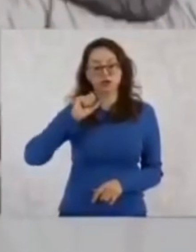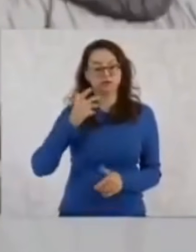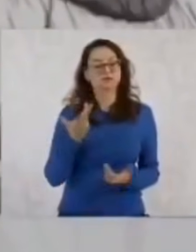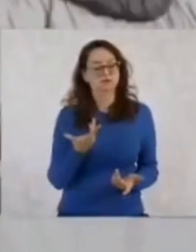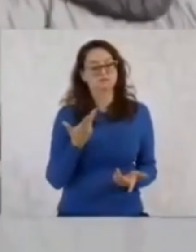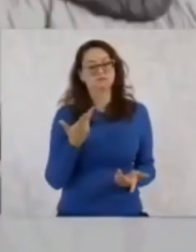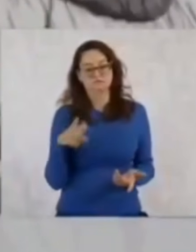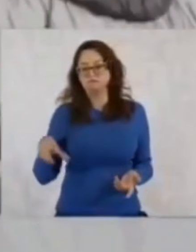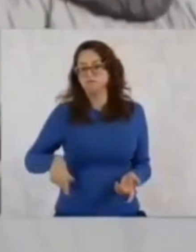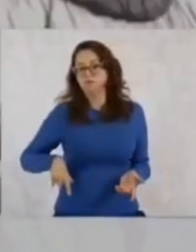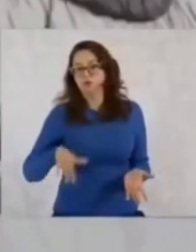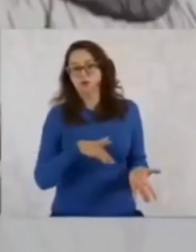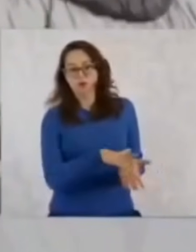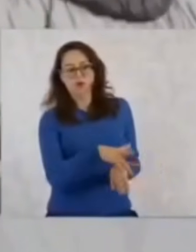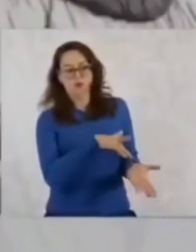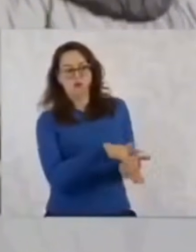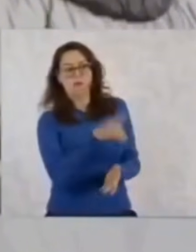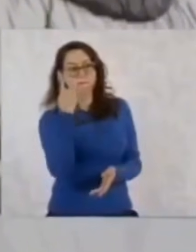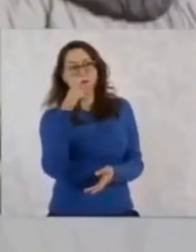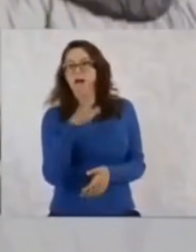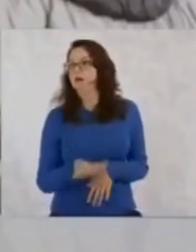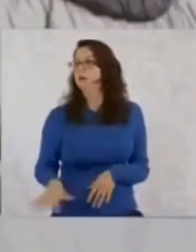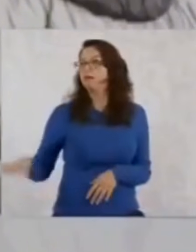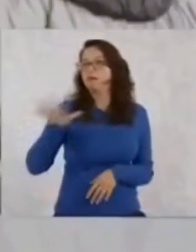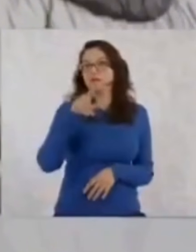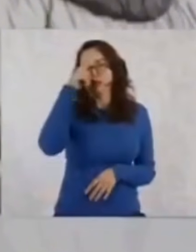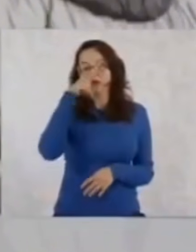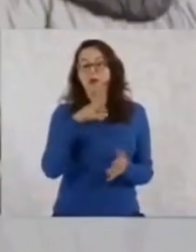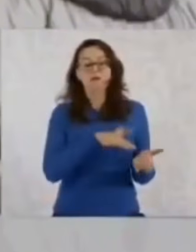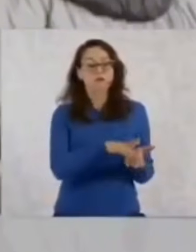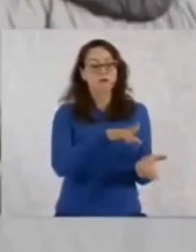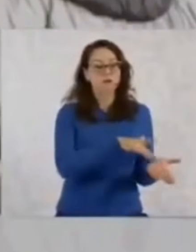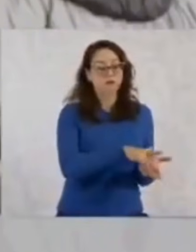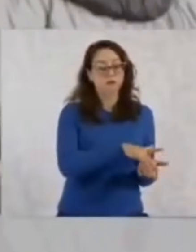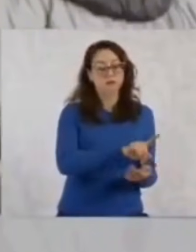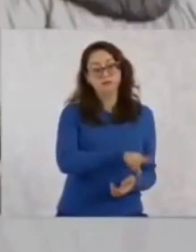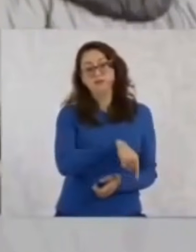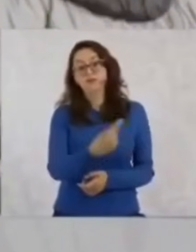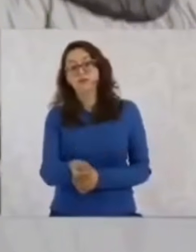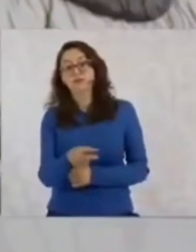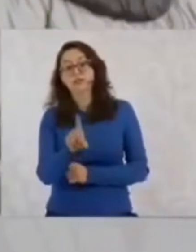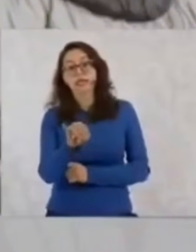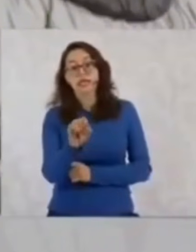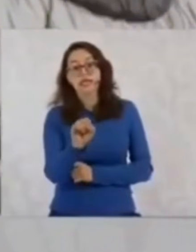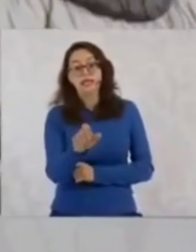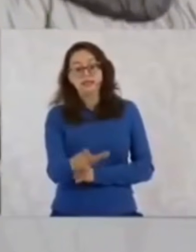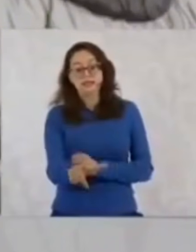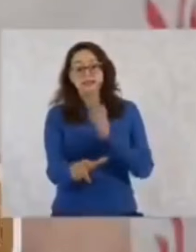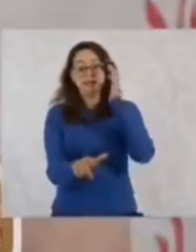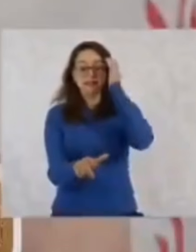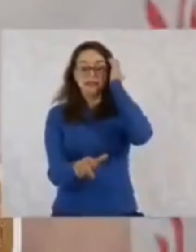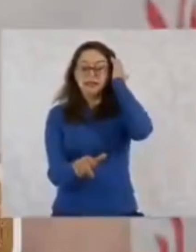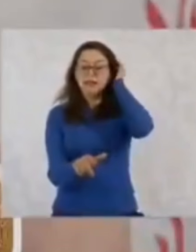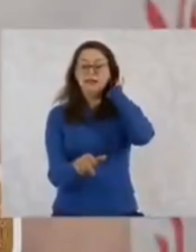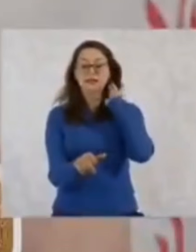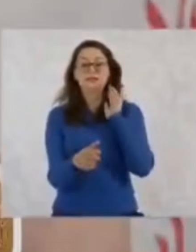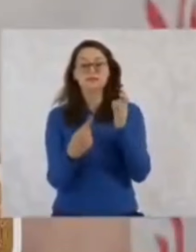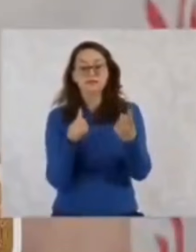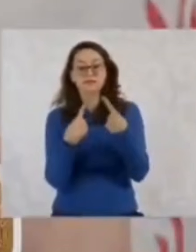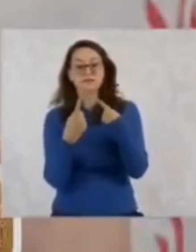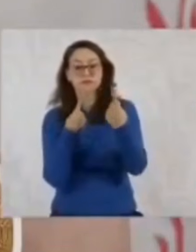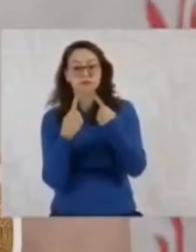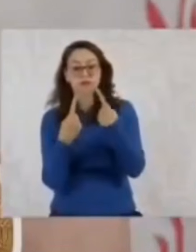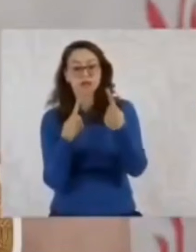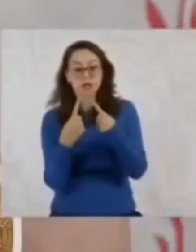erario, pero apoyamos a las familias mexicanas. En el caso del diésel, hasta ahora se pudo llegar a un acuerdo